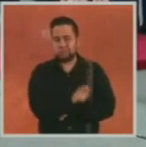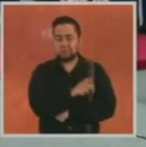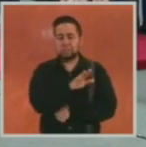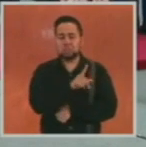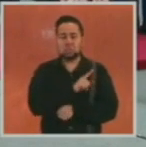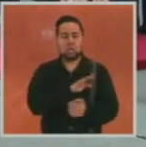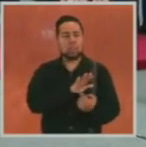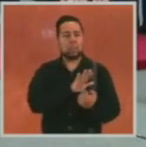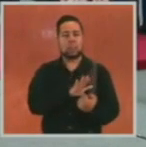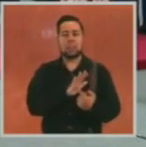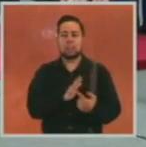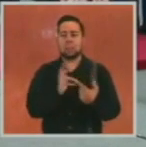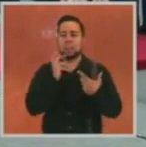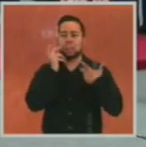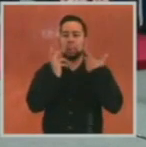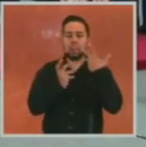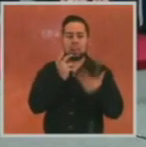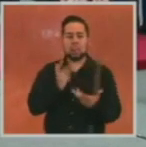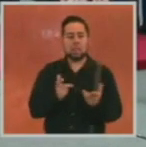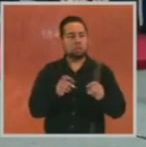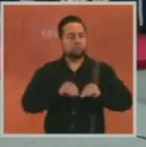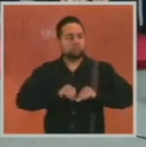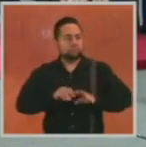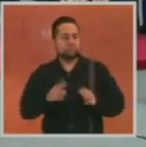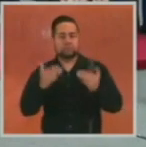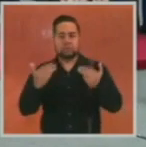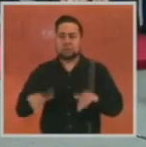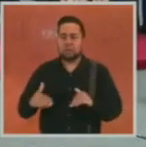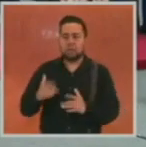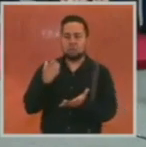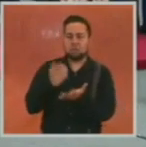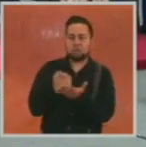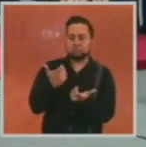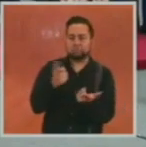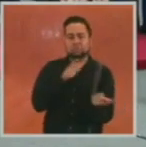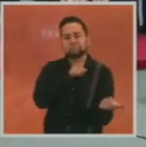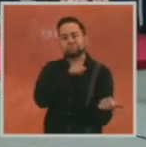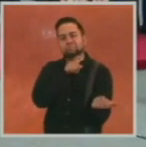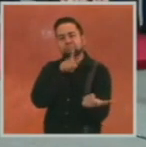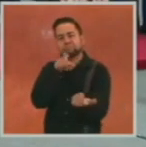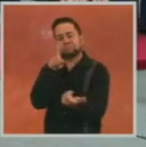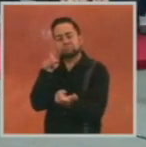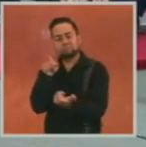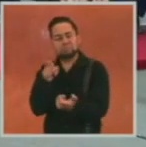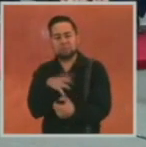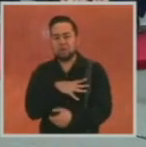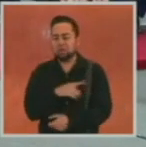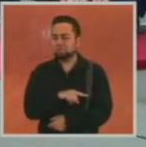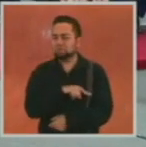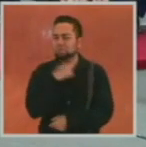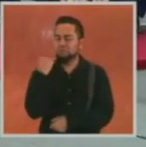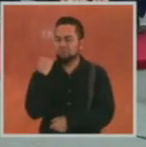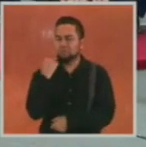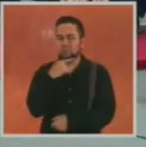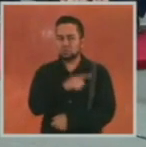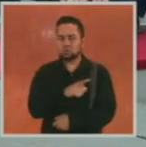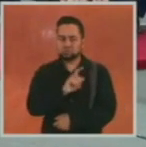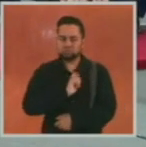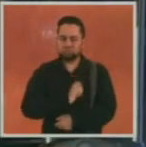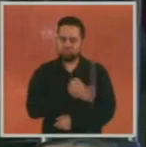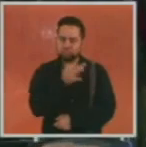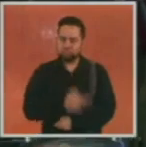espectáculo un espectáculo de marketing publicitario y económico ya había perdido y comenzaba a perder su